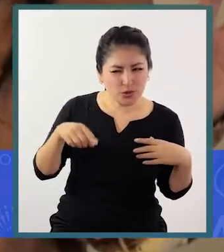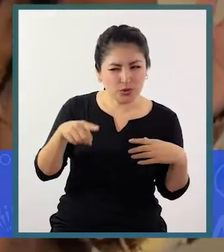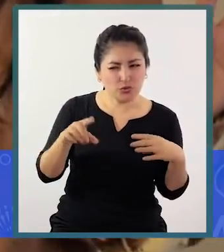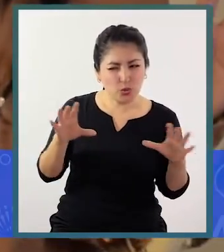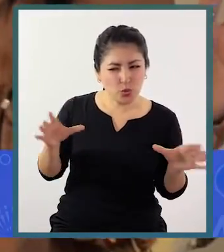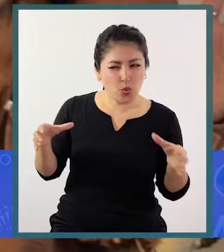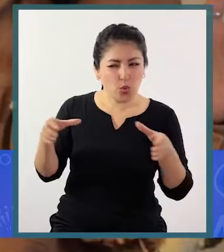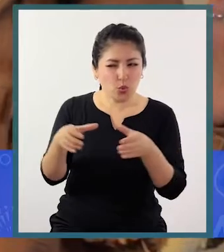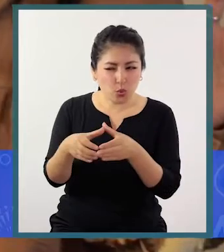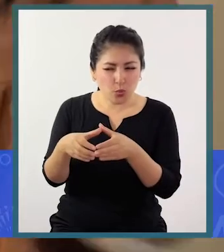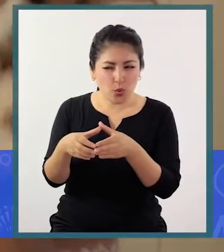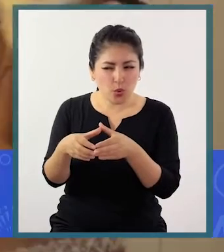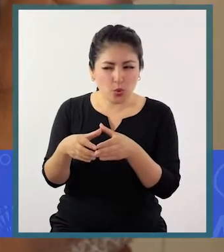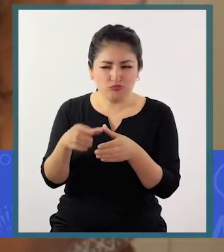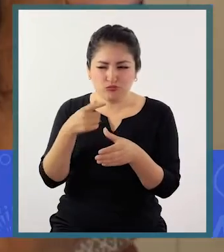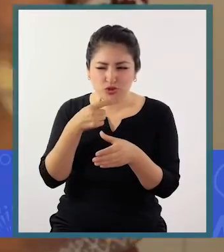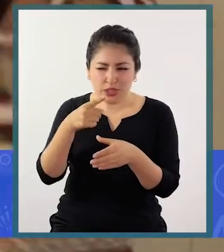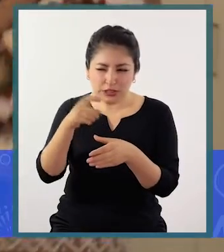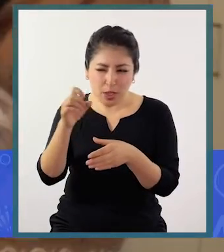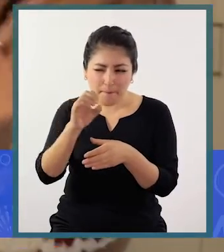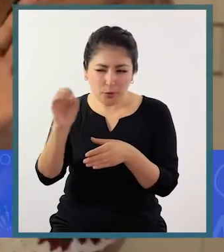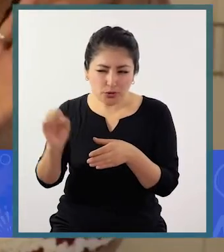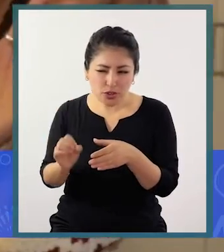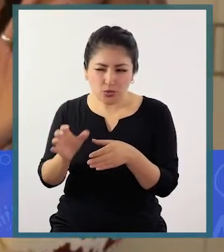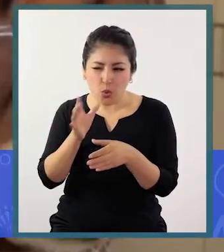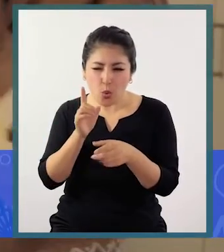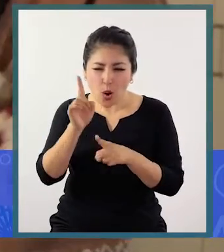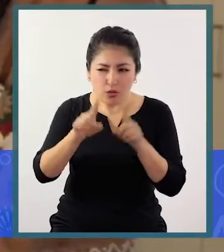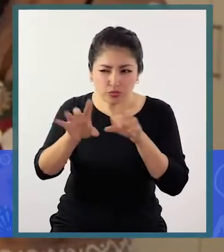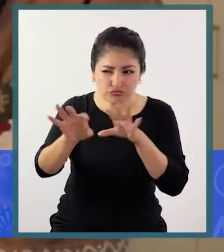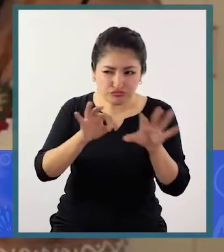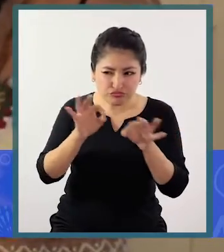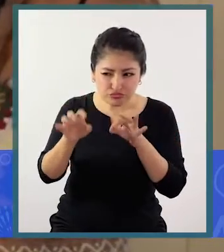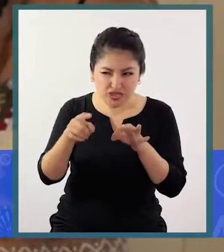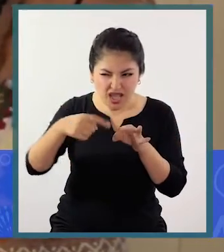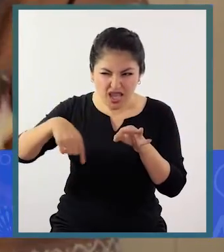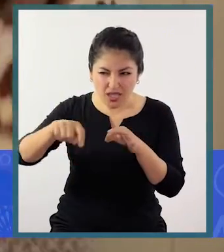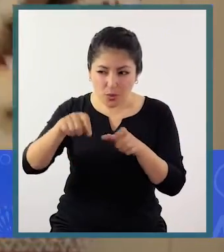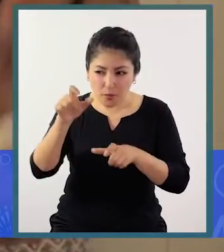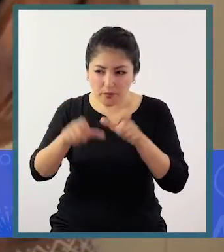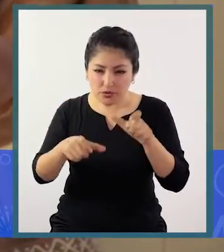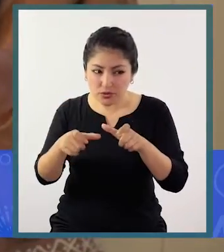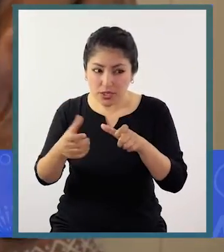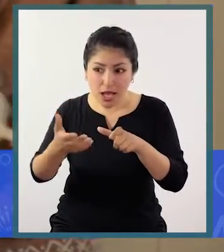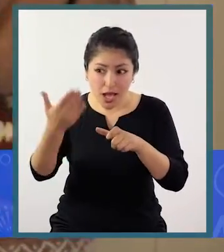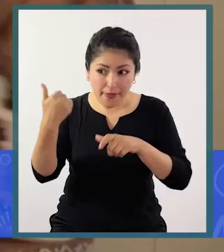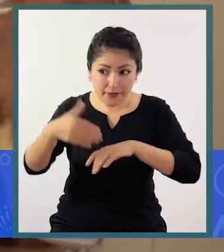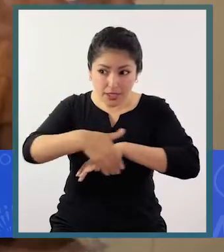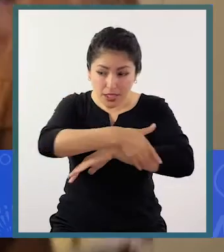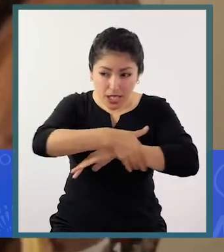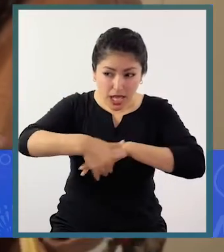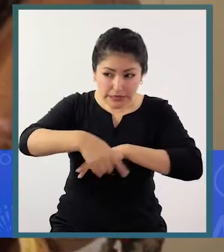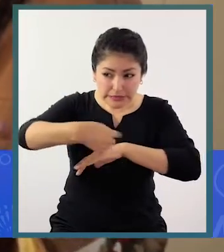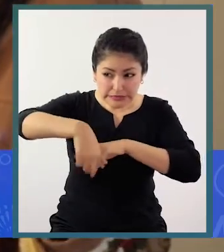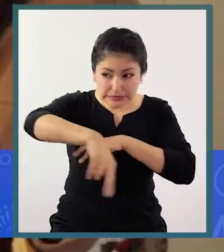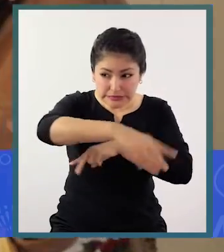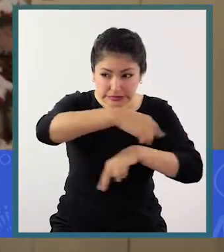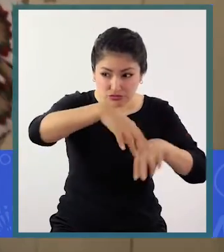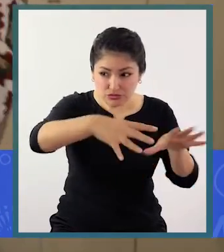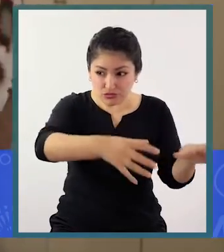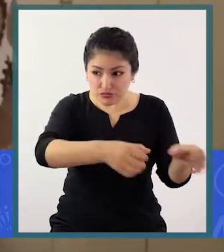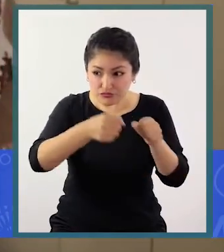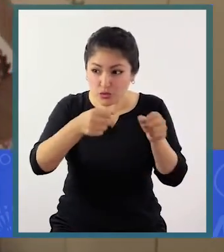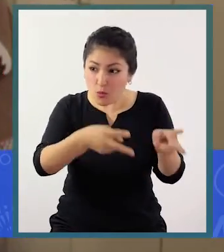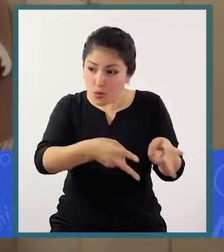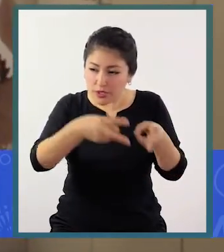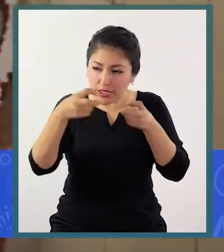parte de su elenco, o de repente el 100%, ahora ya me lo dirán, que son personas, chicos, que han salido de las calles.